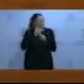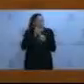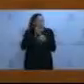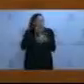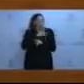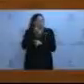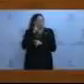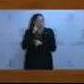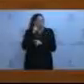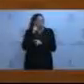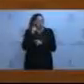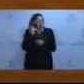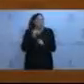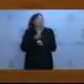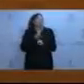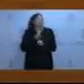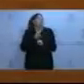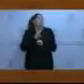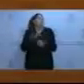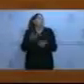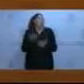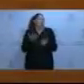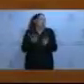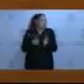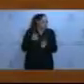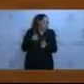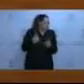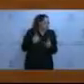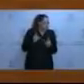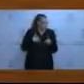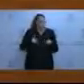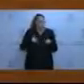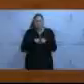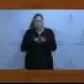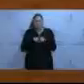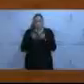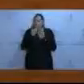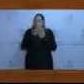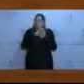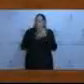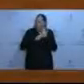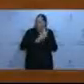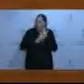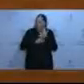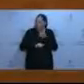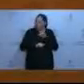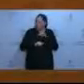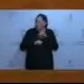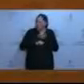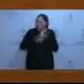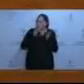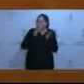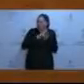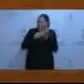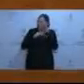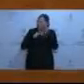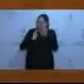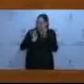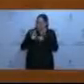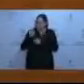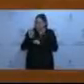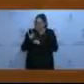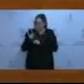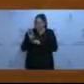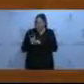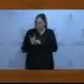más. Lo que ocurría era que habían aparecido listas de espera en atención primaria. Lo que se llevaba denunciando